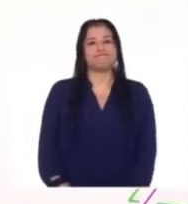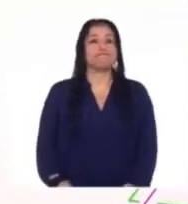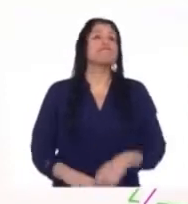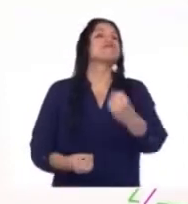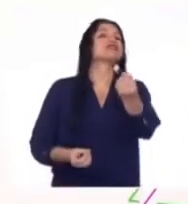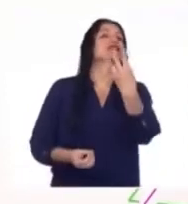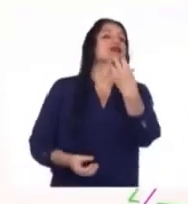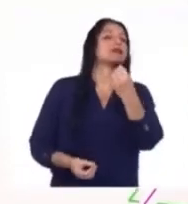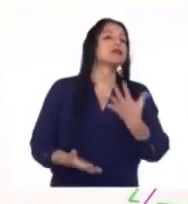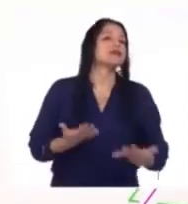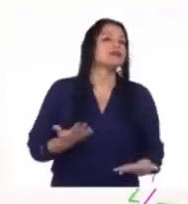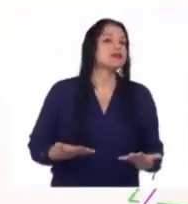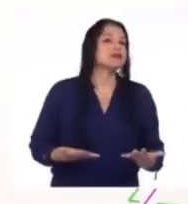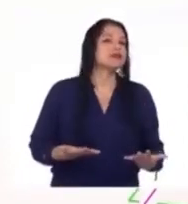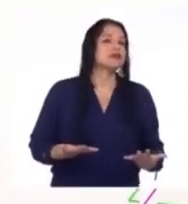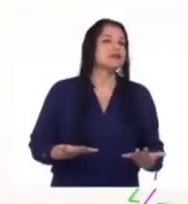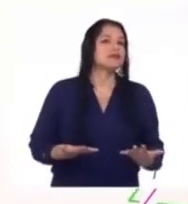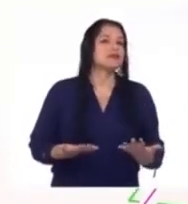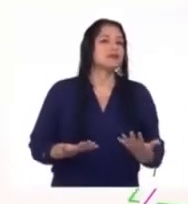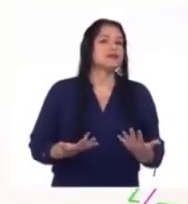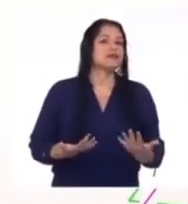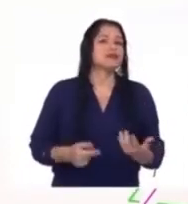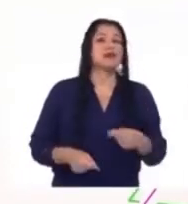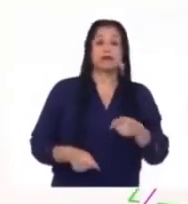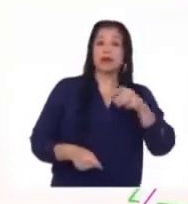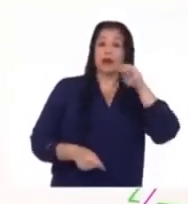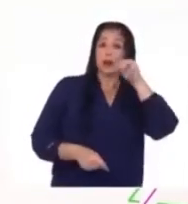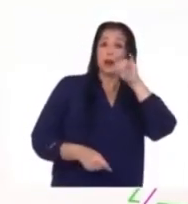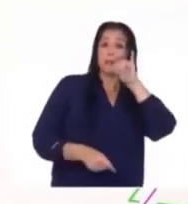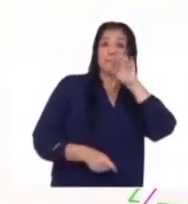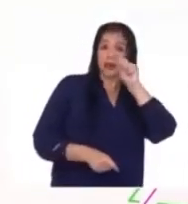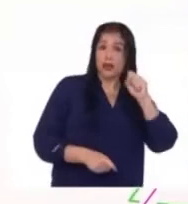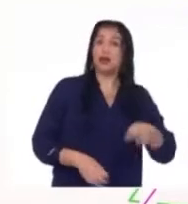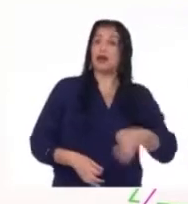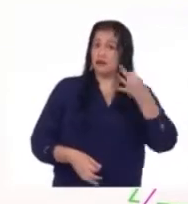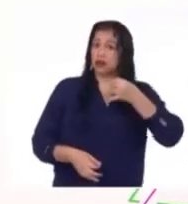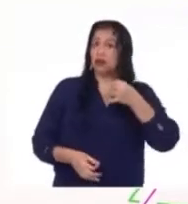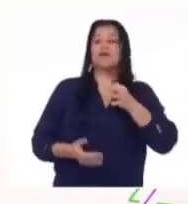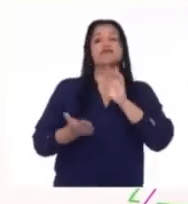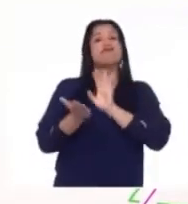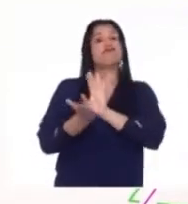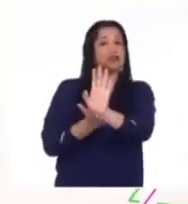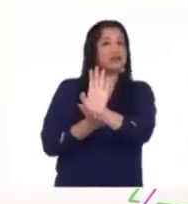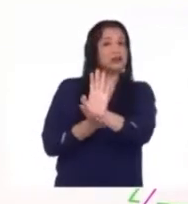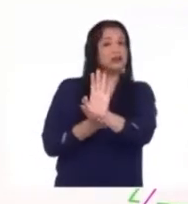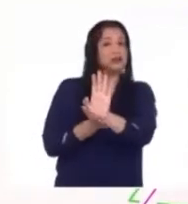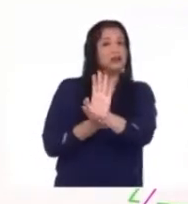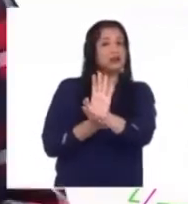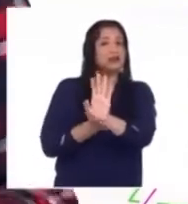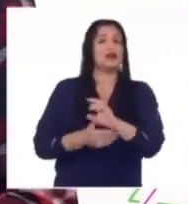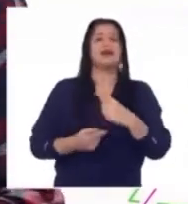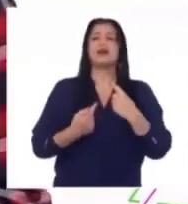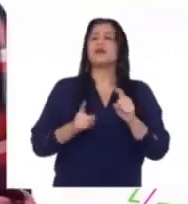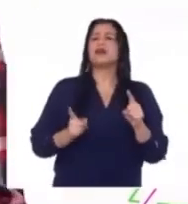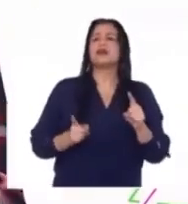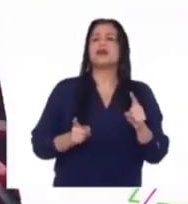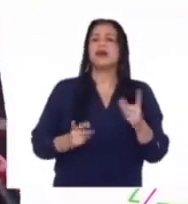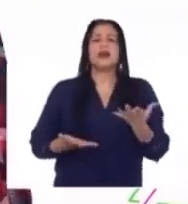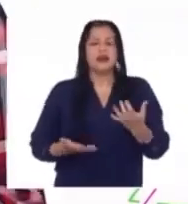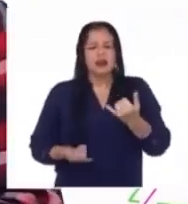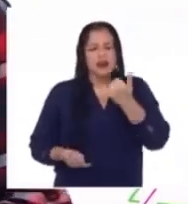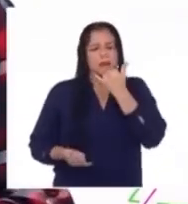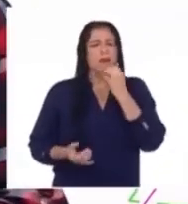¿Qué me dices? Miguel fue discriminado, ¿verdad? Pero entonces, ¿Qué fue